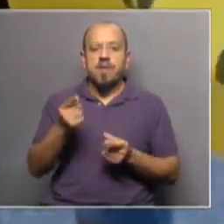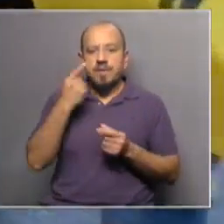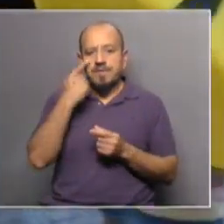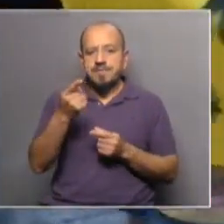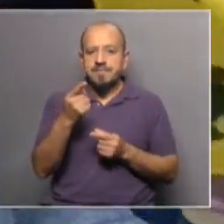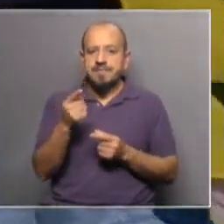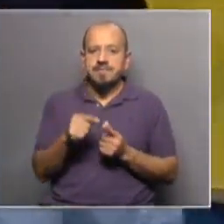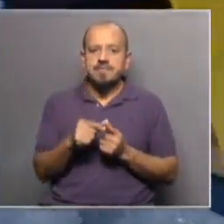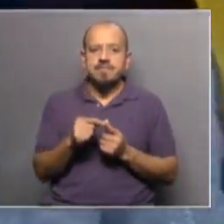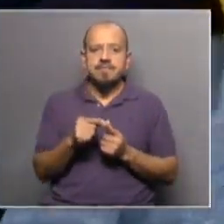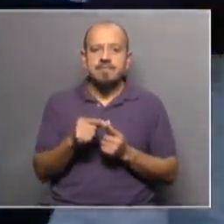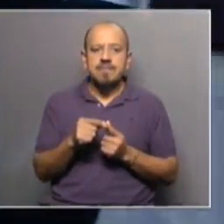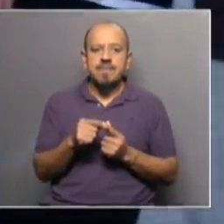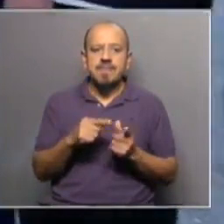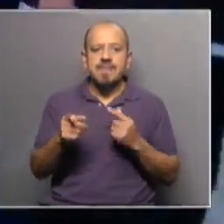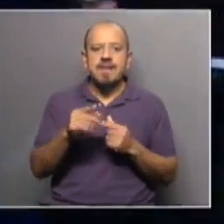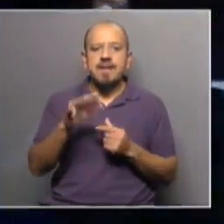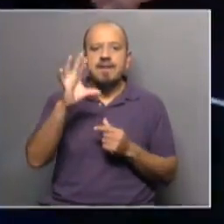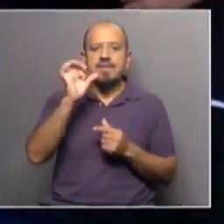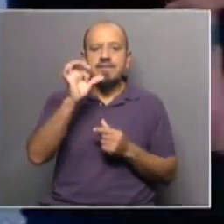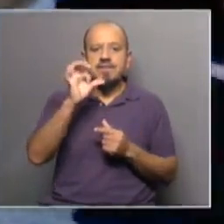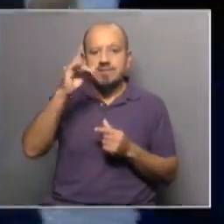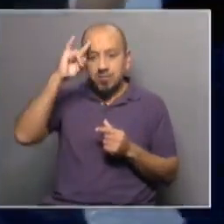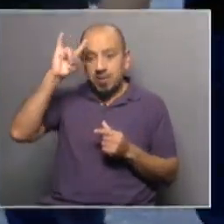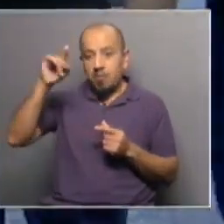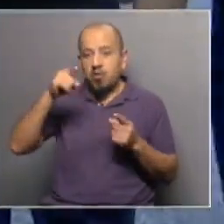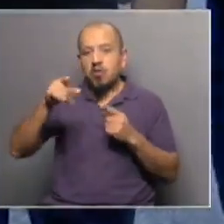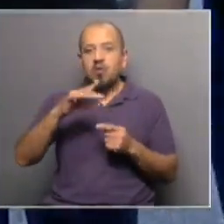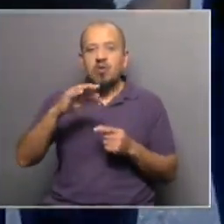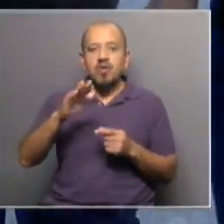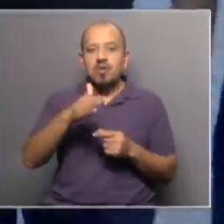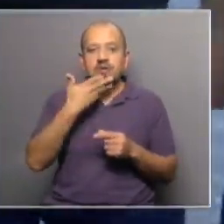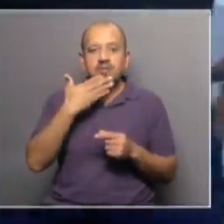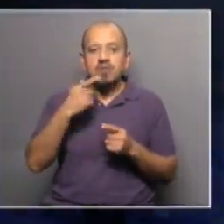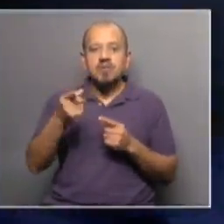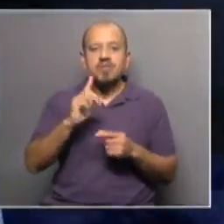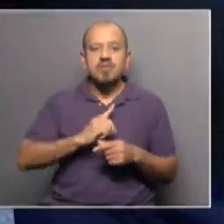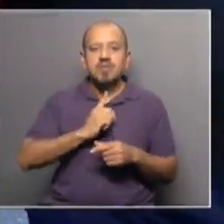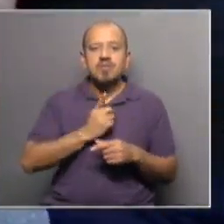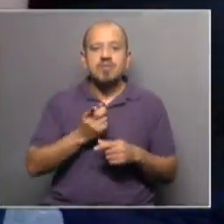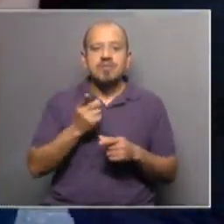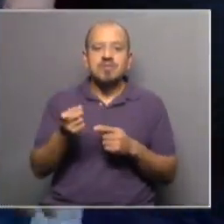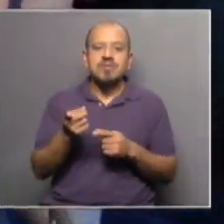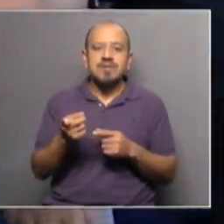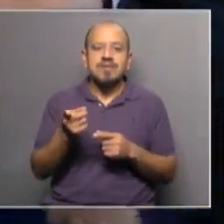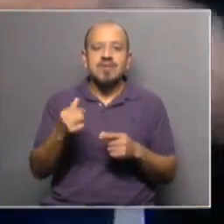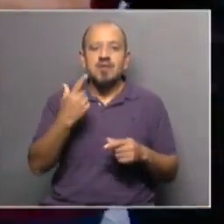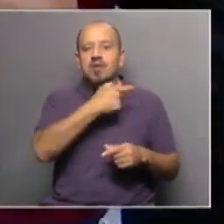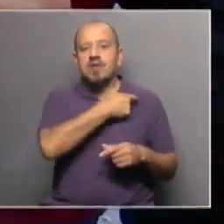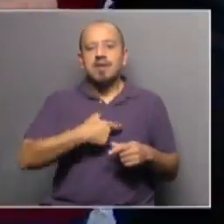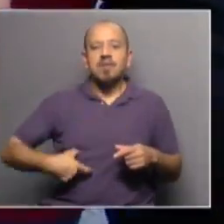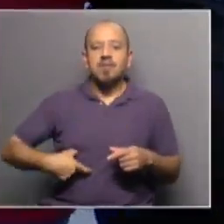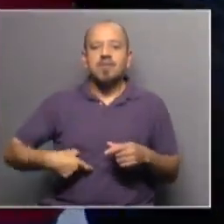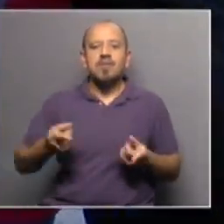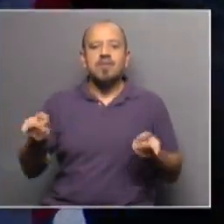charlando con una sospechosa y con un demonio, ¿eh? Porque el señor, muy orgulloso, está luciendo la campera de Danubio ahora